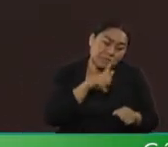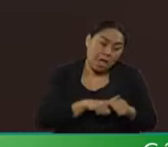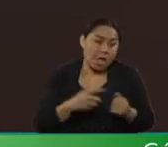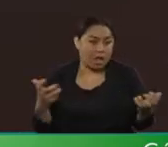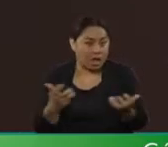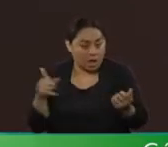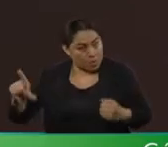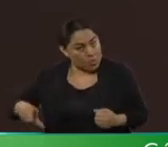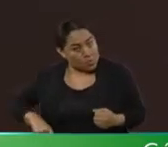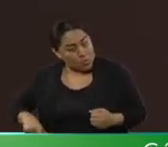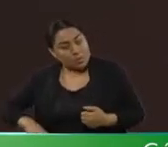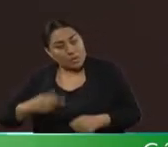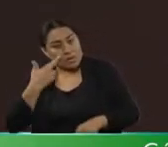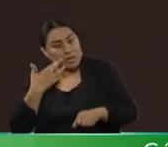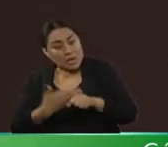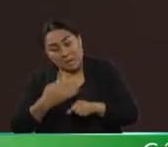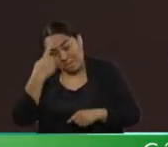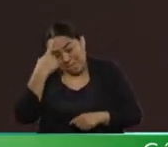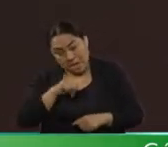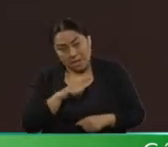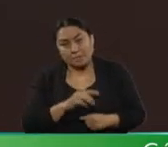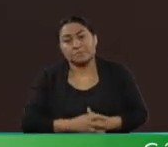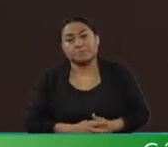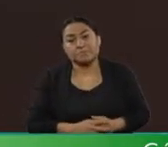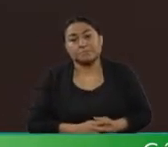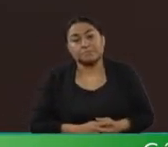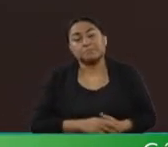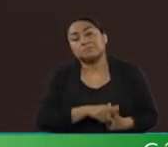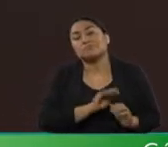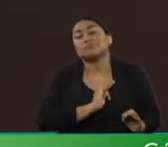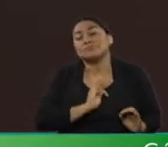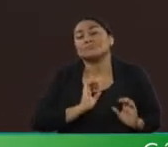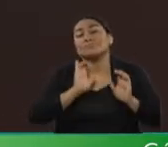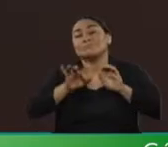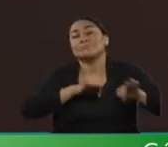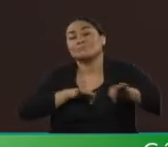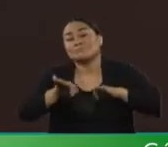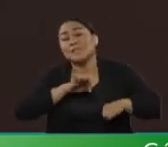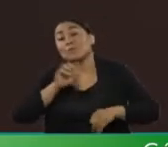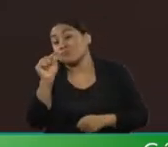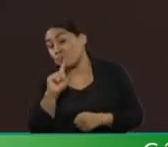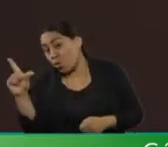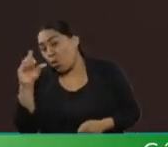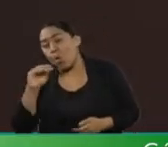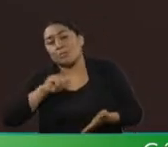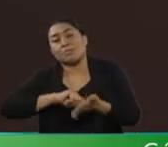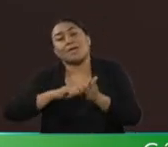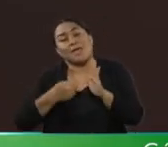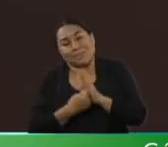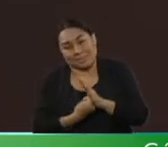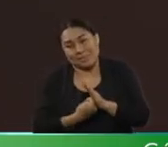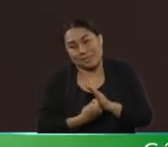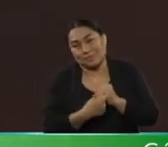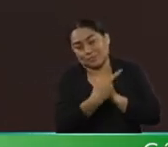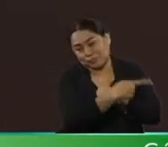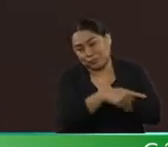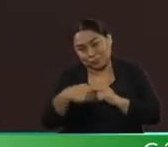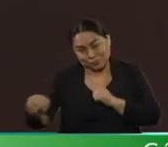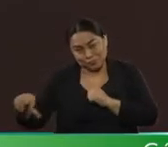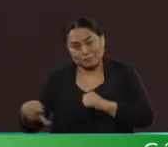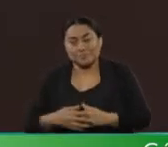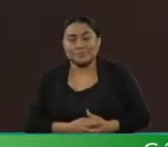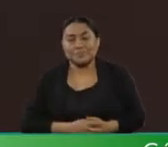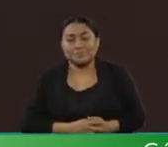parte del Estado para ejercer en su caso la carrera profesional o técnica alcanzada en la educación